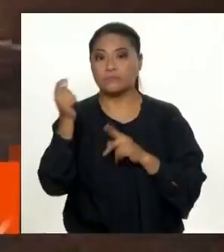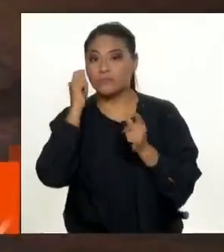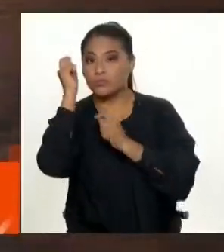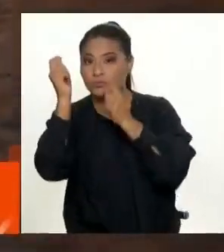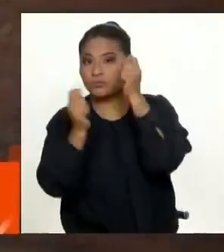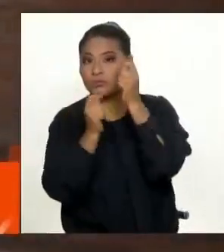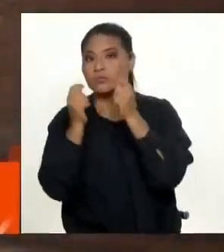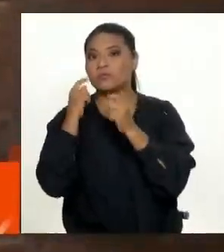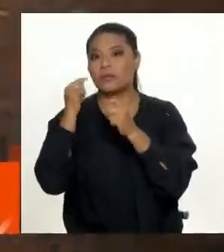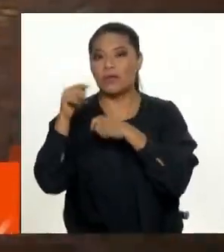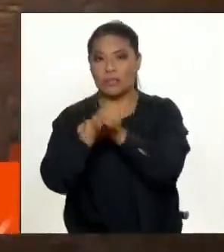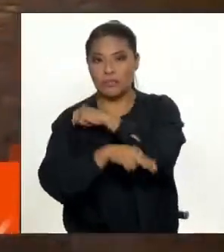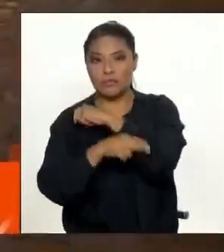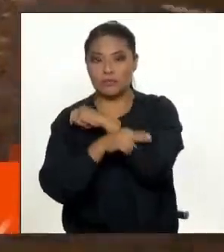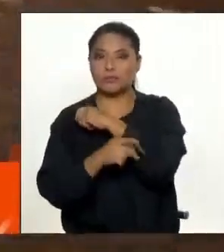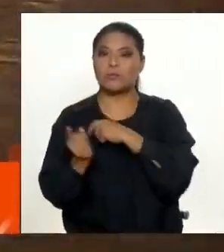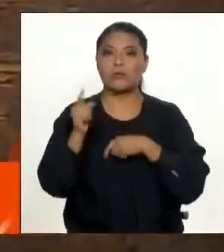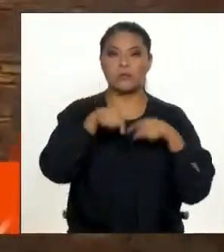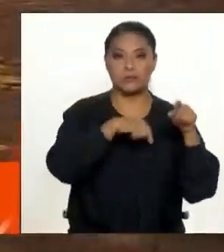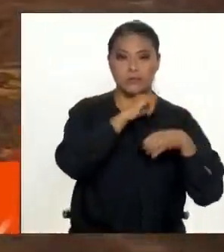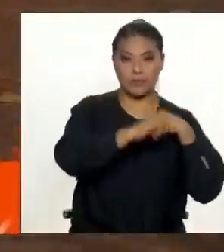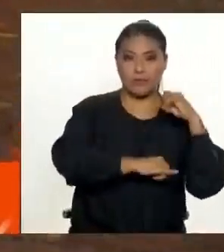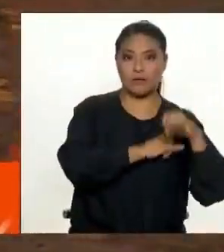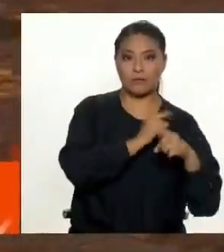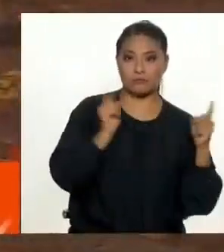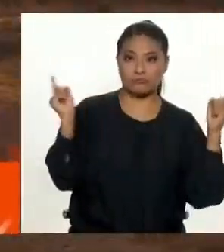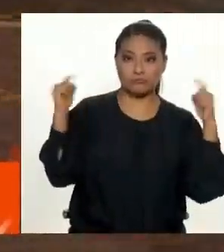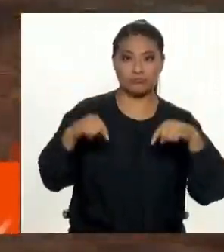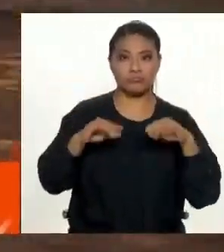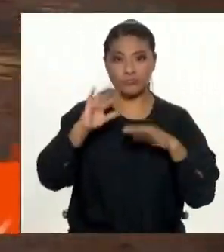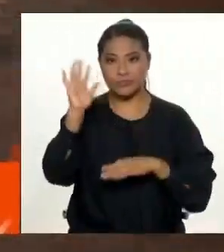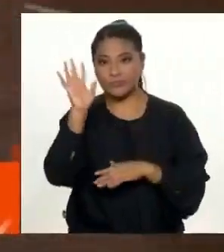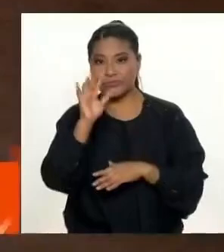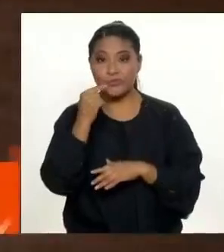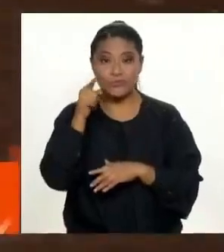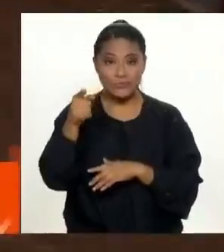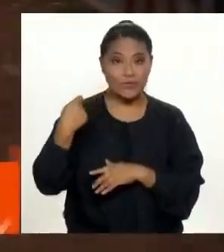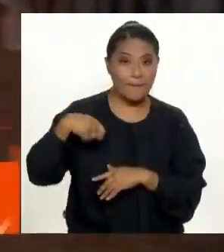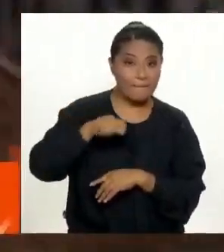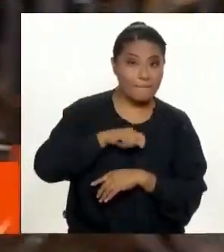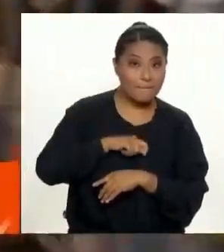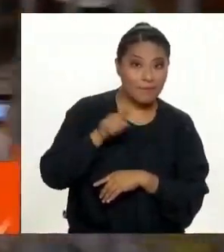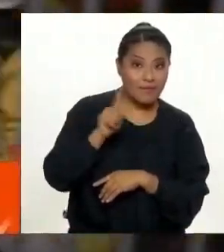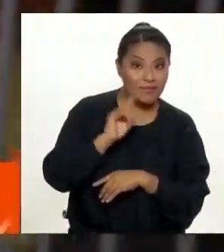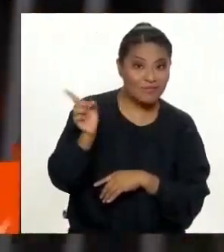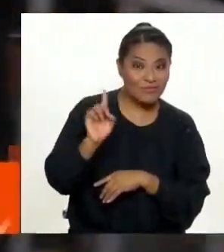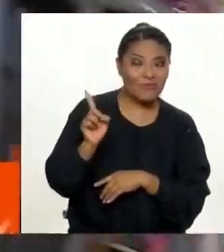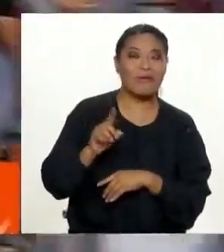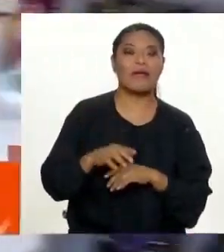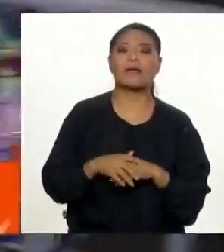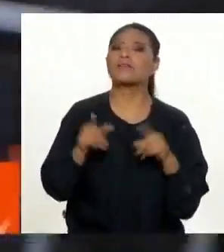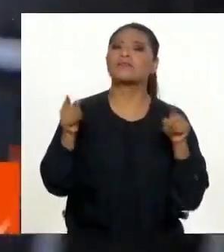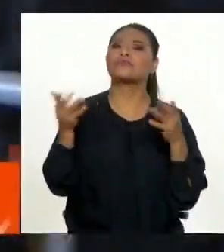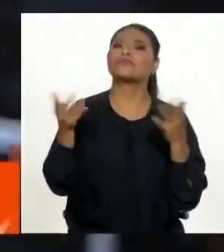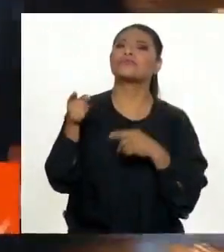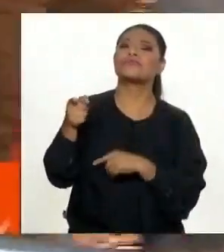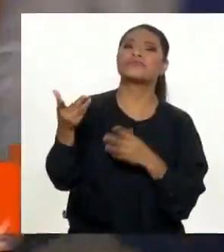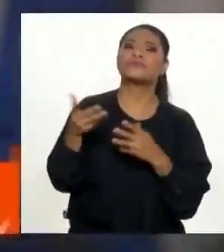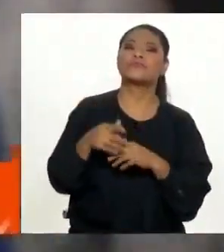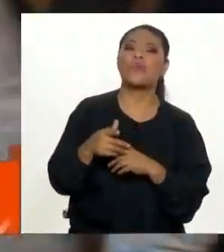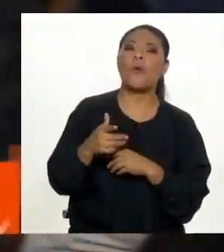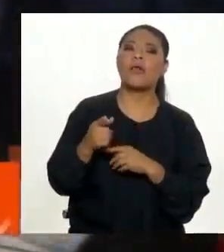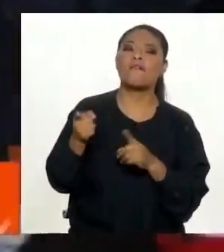nacionales, sino también de extranjeros. Hola, ¿español? ¿No? ¿Qué tal? ¿De dónde son? Where are you